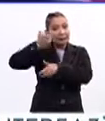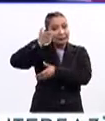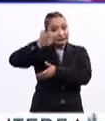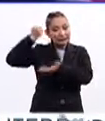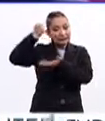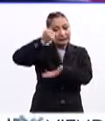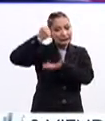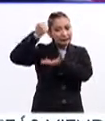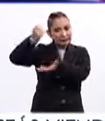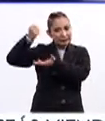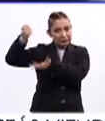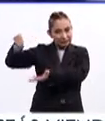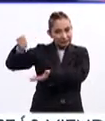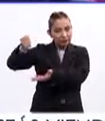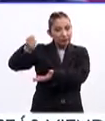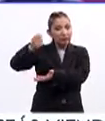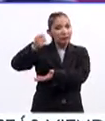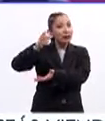y que no haya